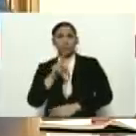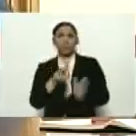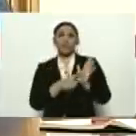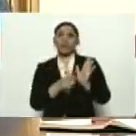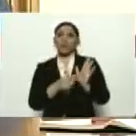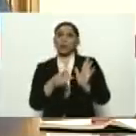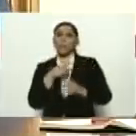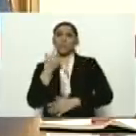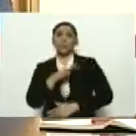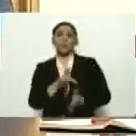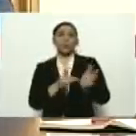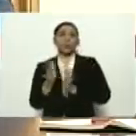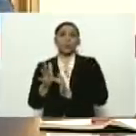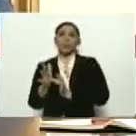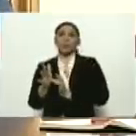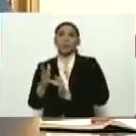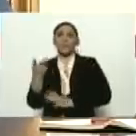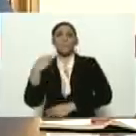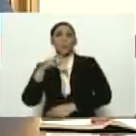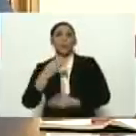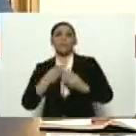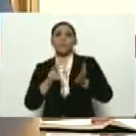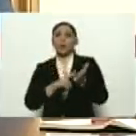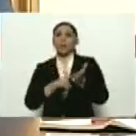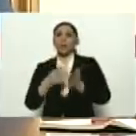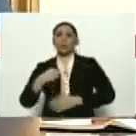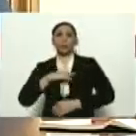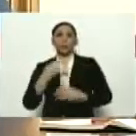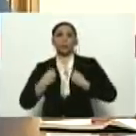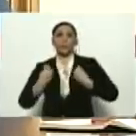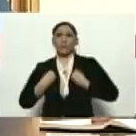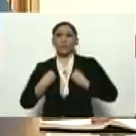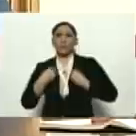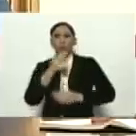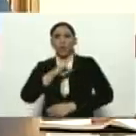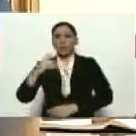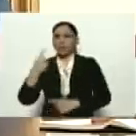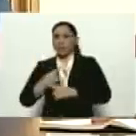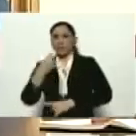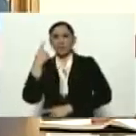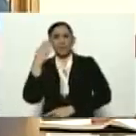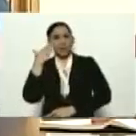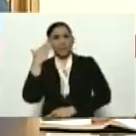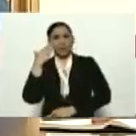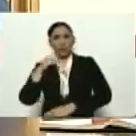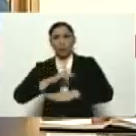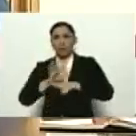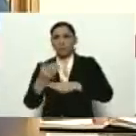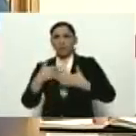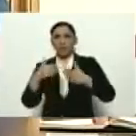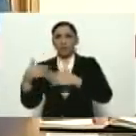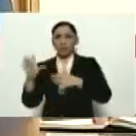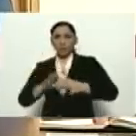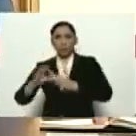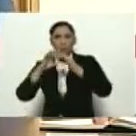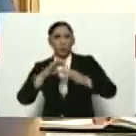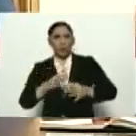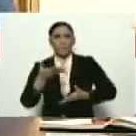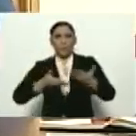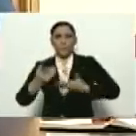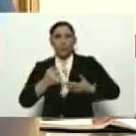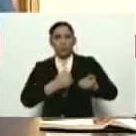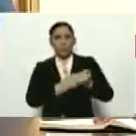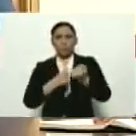Cristo. Por la verdad vivimos nosotros. Es la verdad. Y el Caribe debe saberlo. El ALBA es la garantía de la unión, la solidaridad,